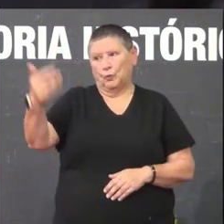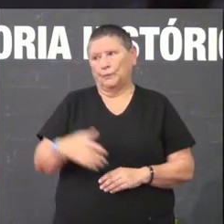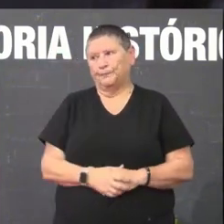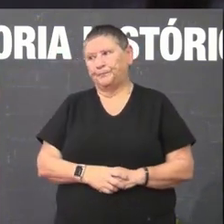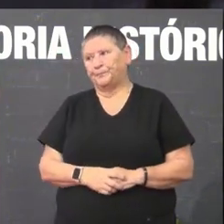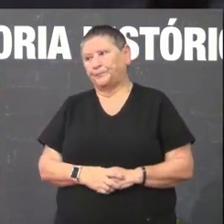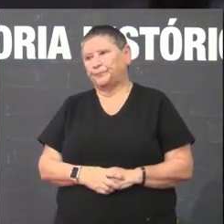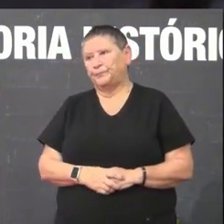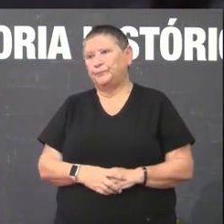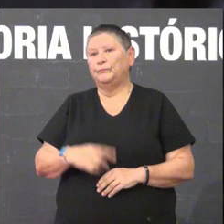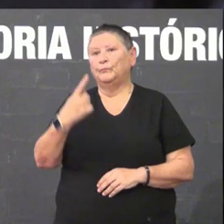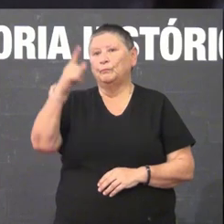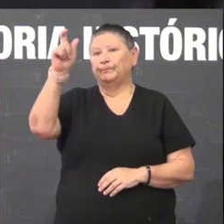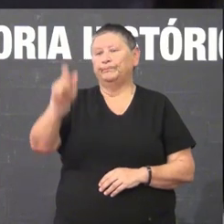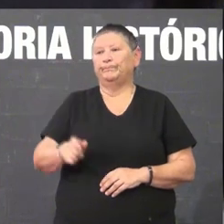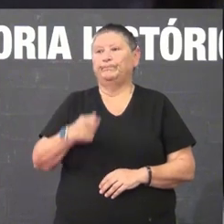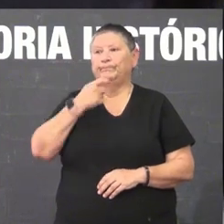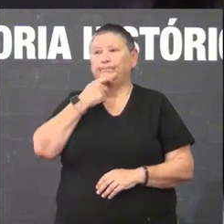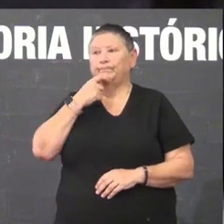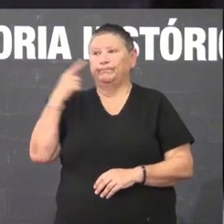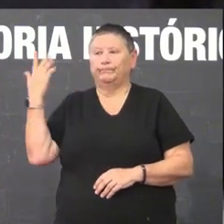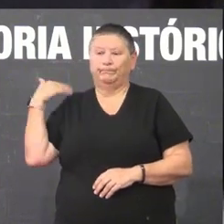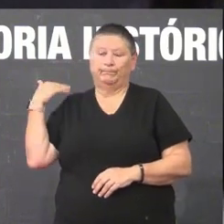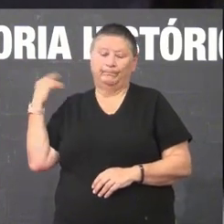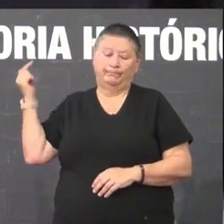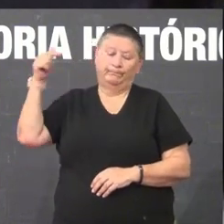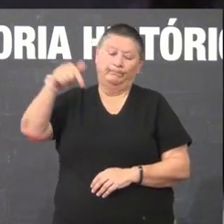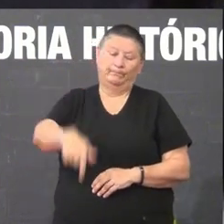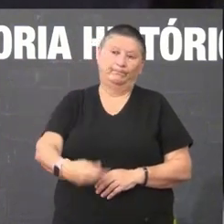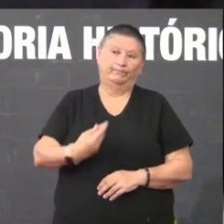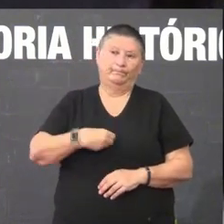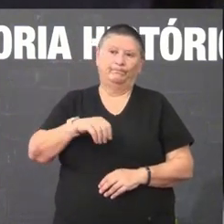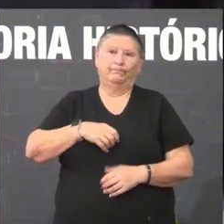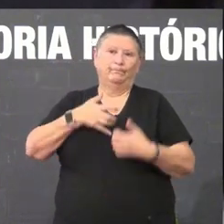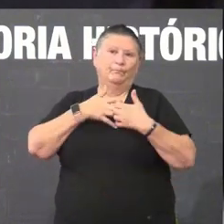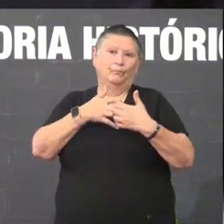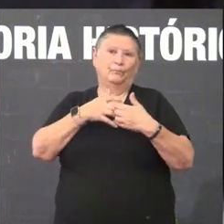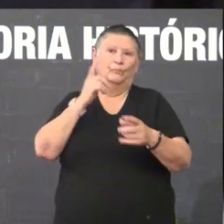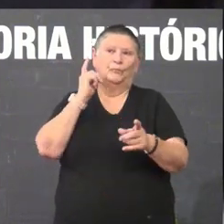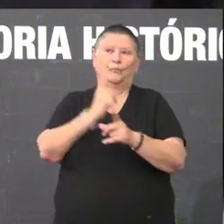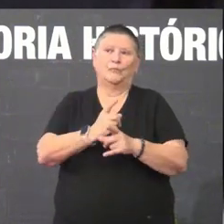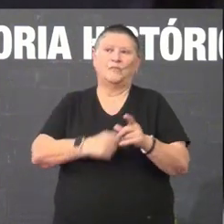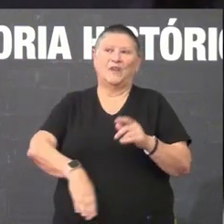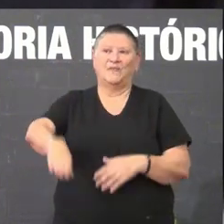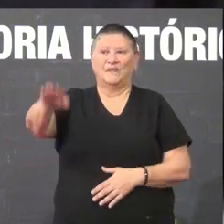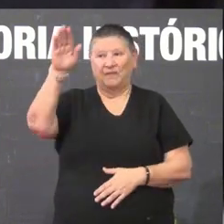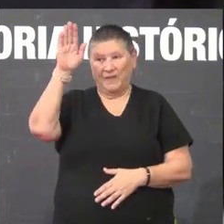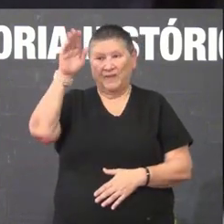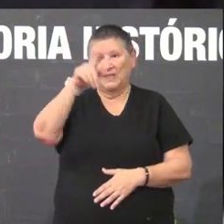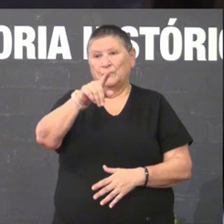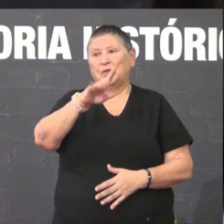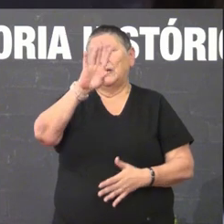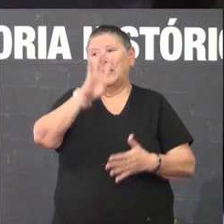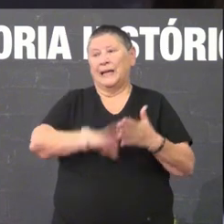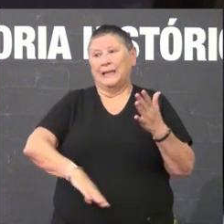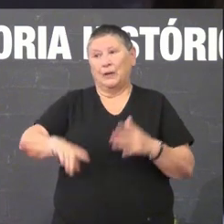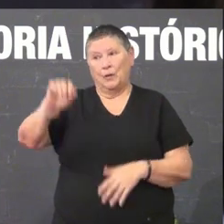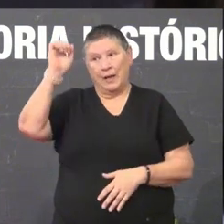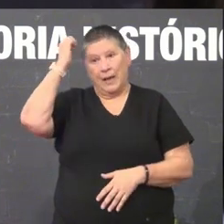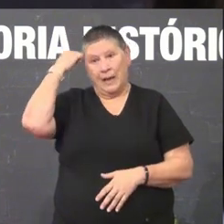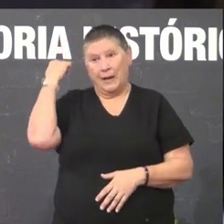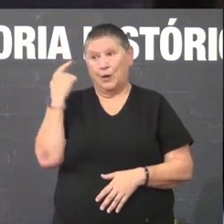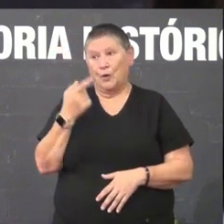un británico que vino a España a luchar contra el fascismo en 1936 estuvo en Cataluña y en Aragón